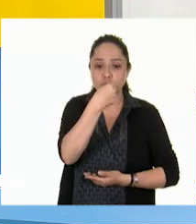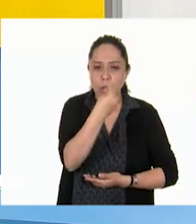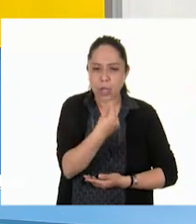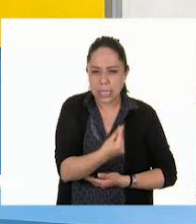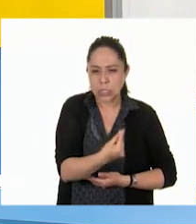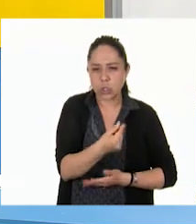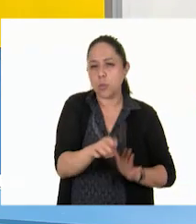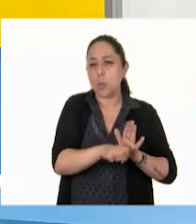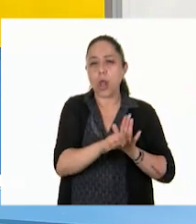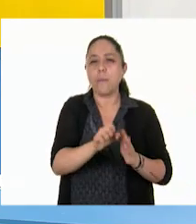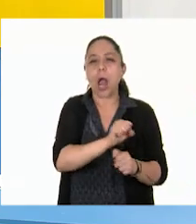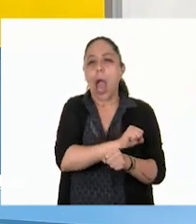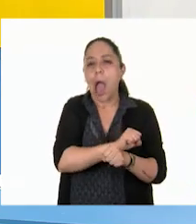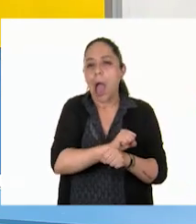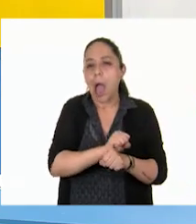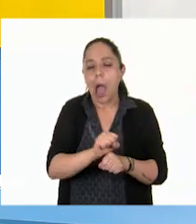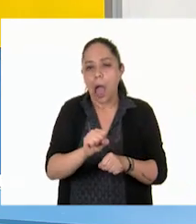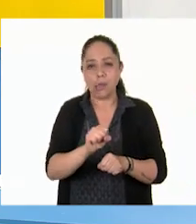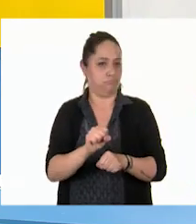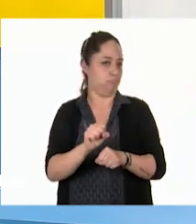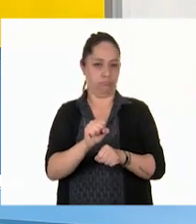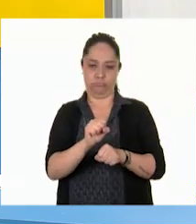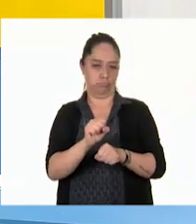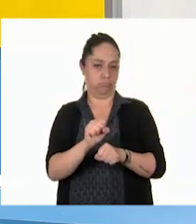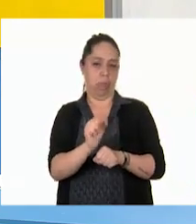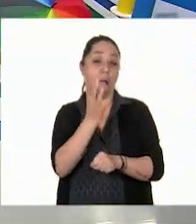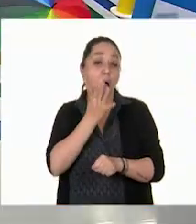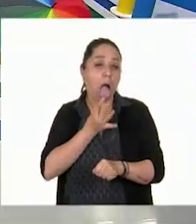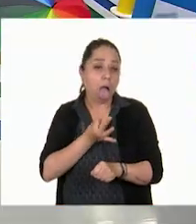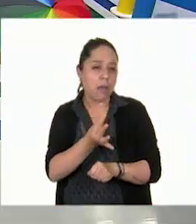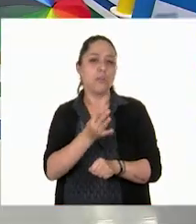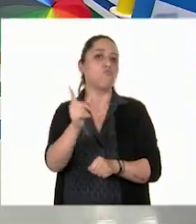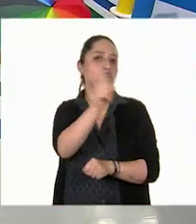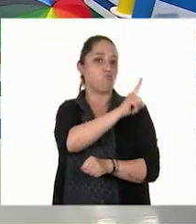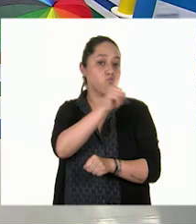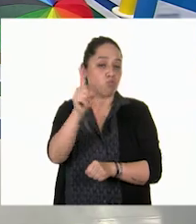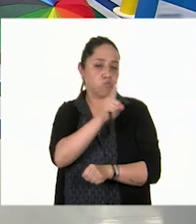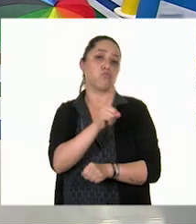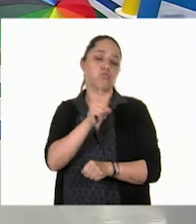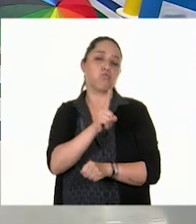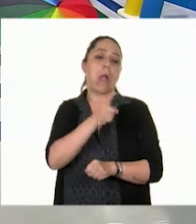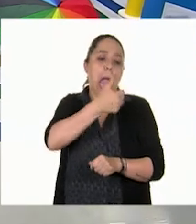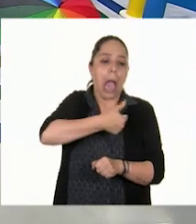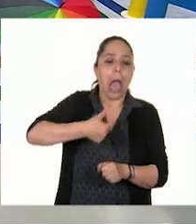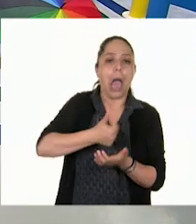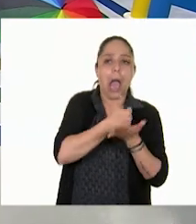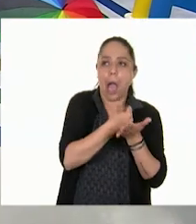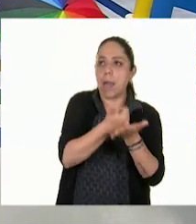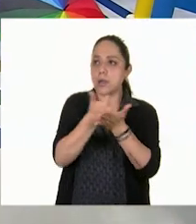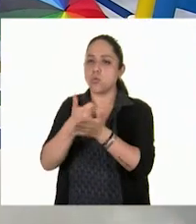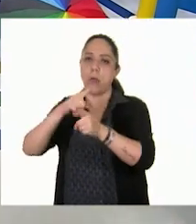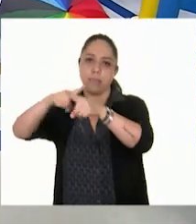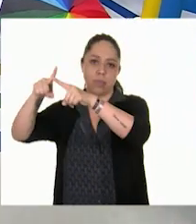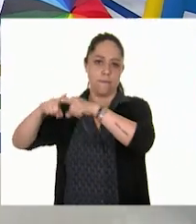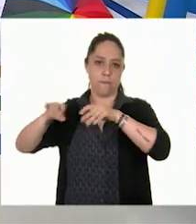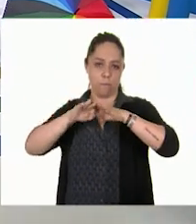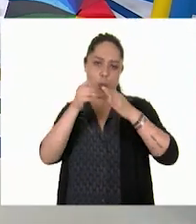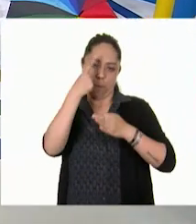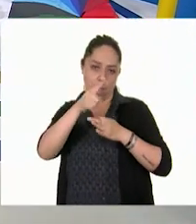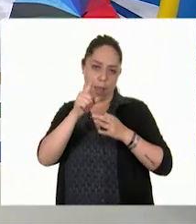son cosas insignificantes. Se puede contribuir de diferentes formas para completar las tareas del